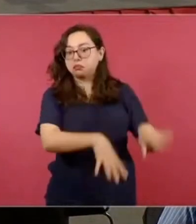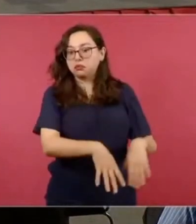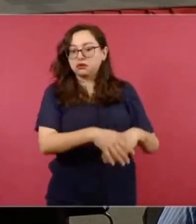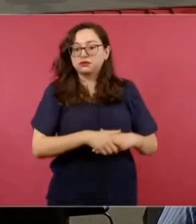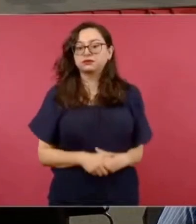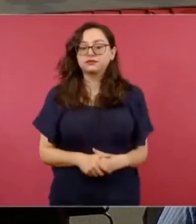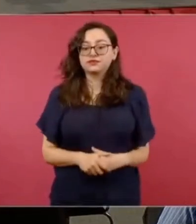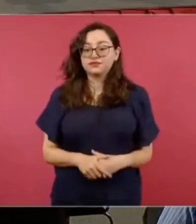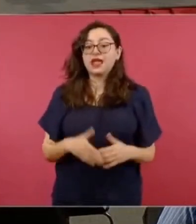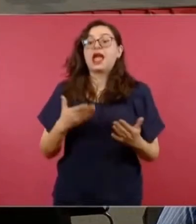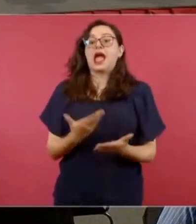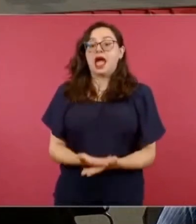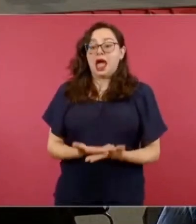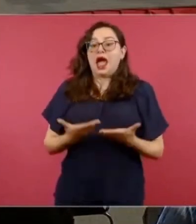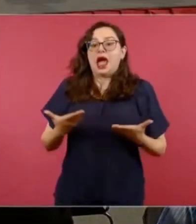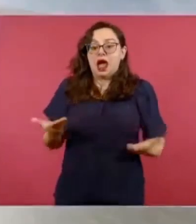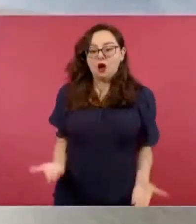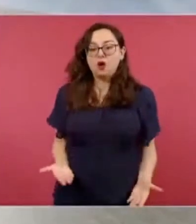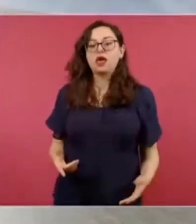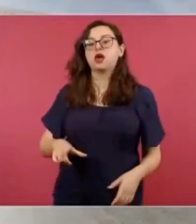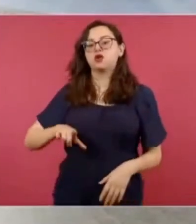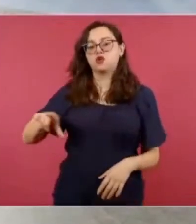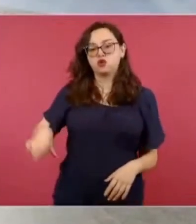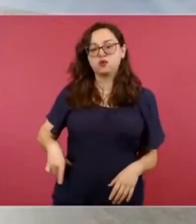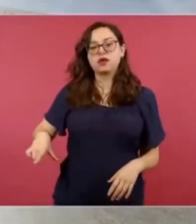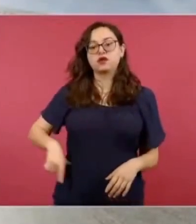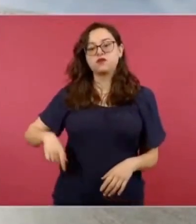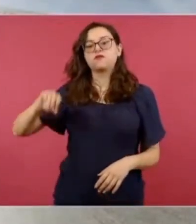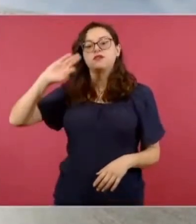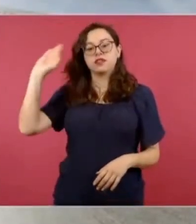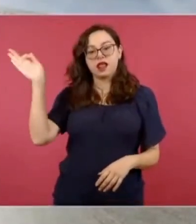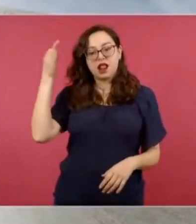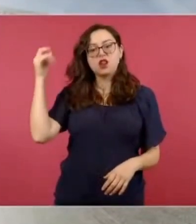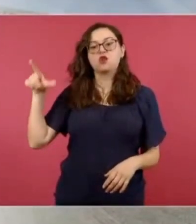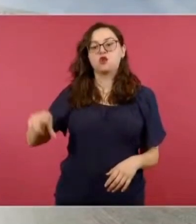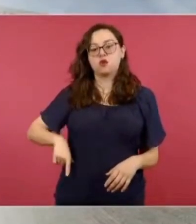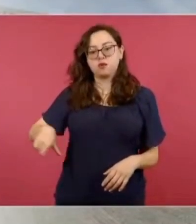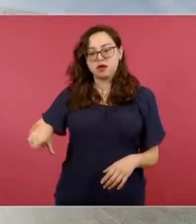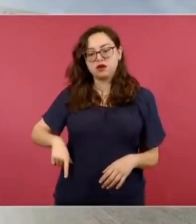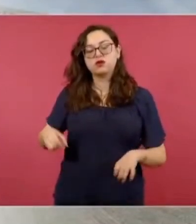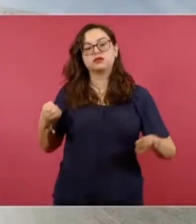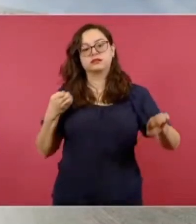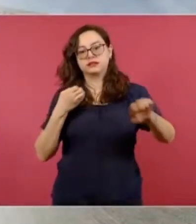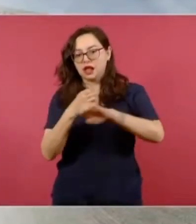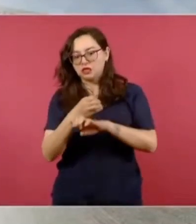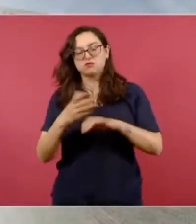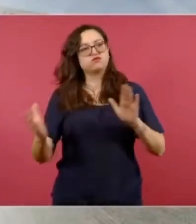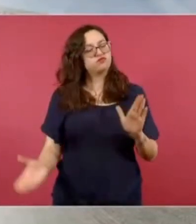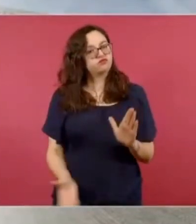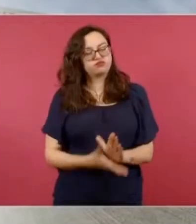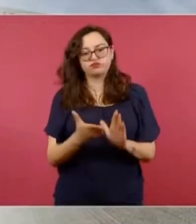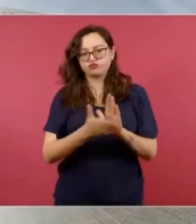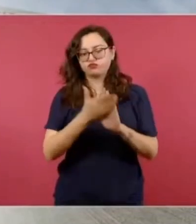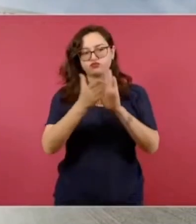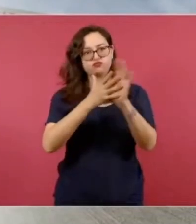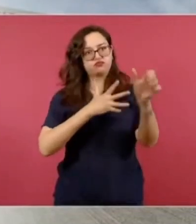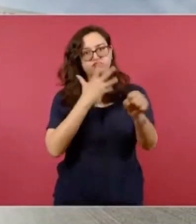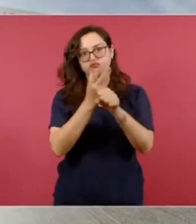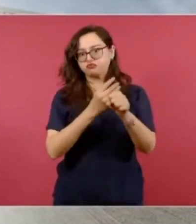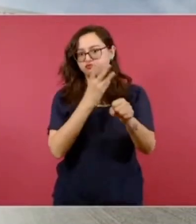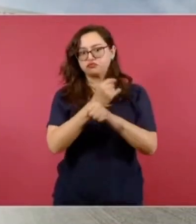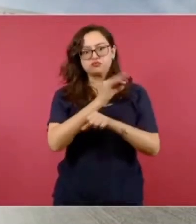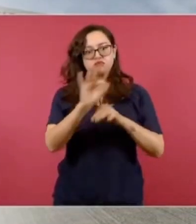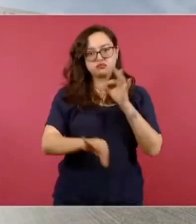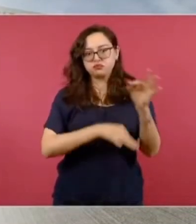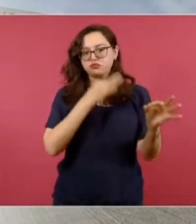estado encontró el hospital con 80% de avance y ya se ha concluido toda la parte de la obra civil y el